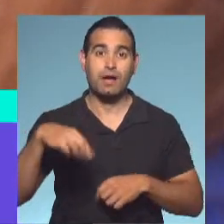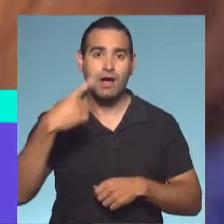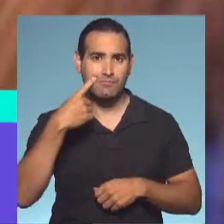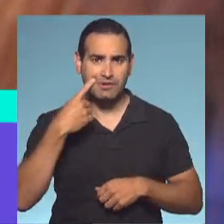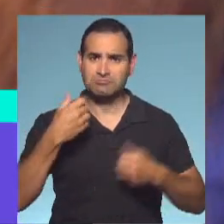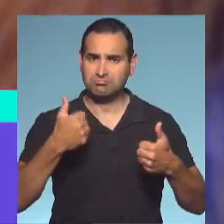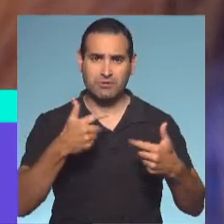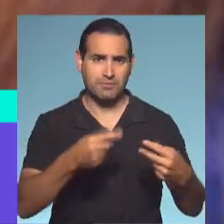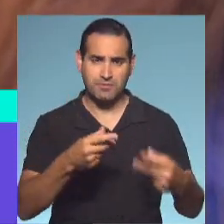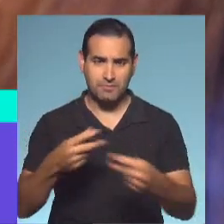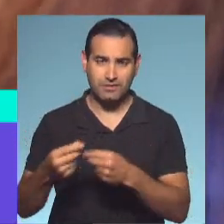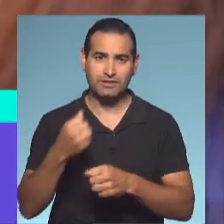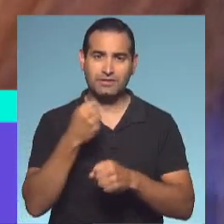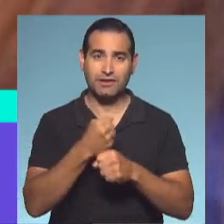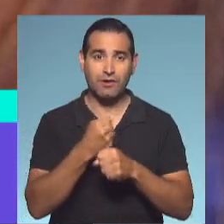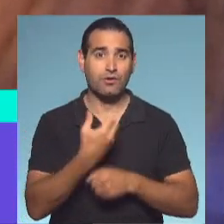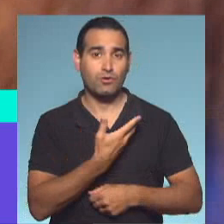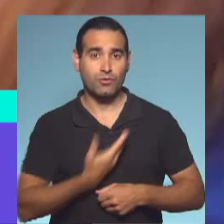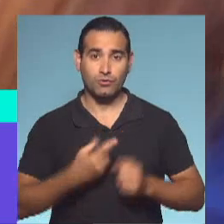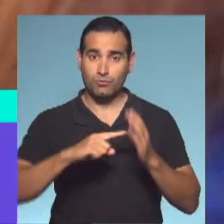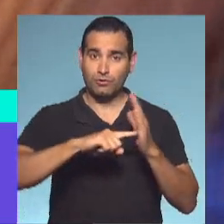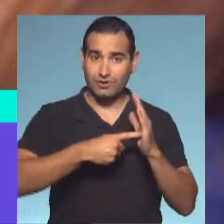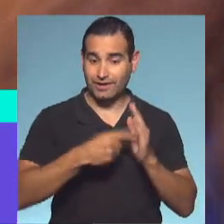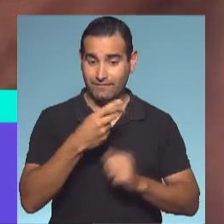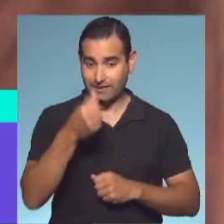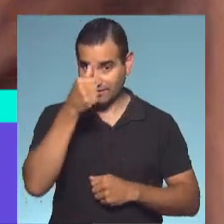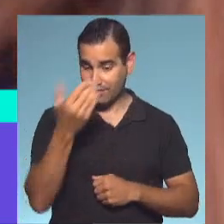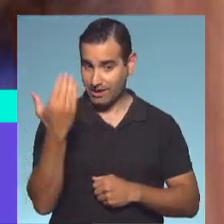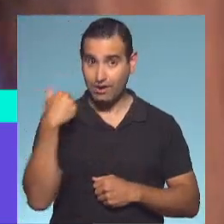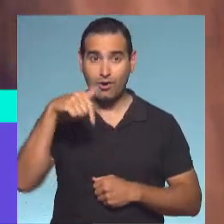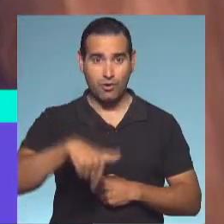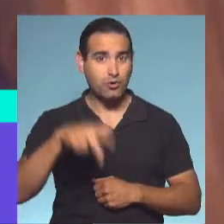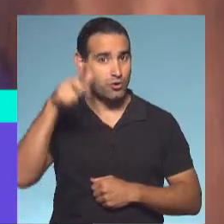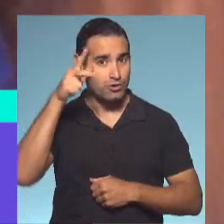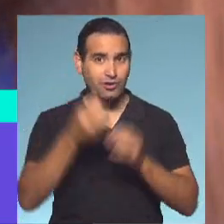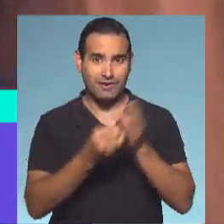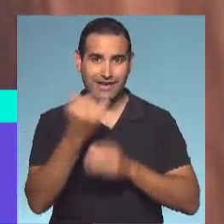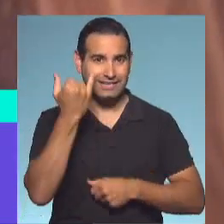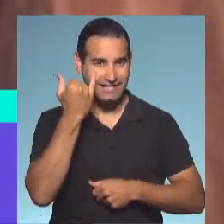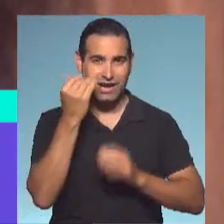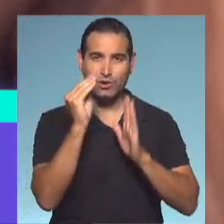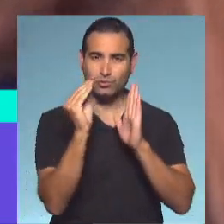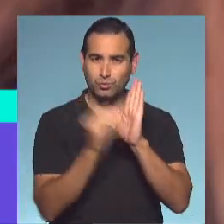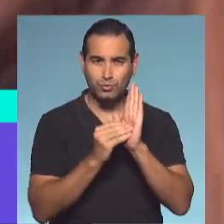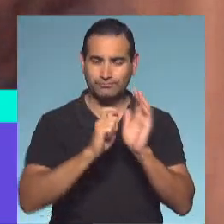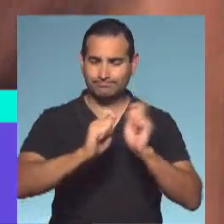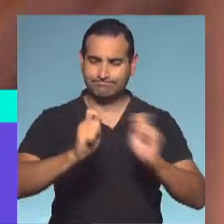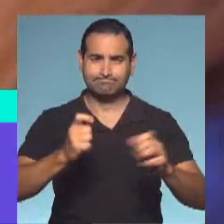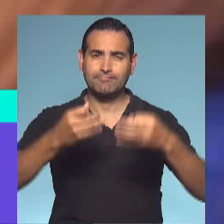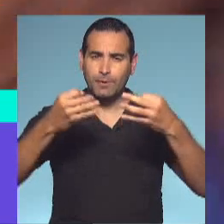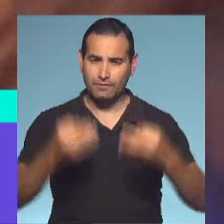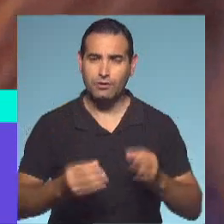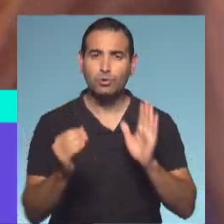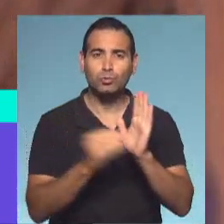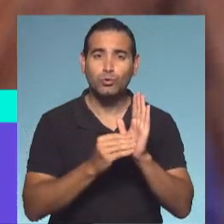normalmente. Trabajamos con la Ciudad de Buenos Aires durante el fin de semana y hoy desde las 8 de la mañana tenemos los turnos asignados de forma correcta, es decir, turnos